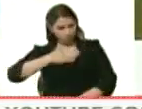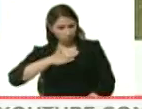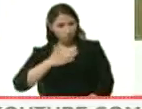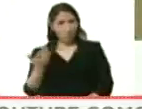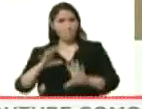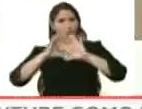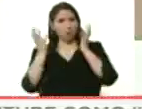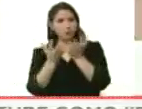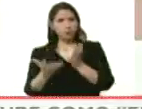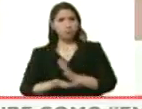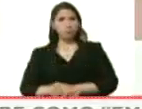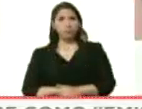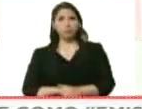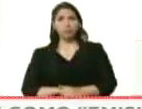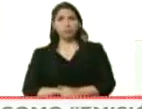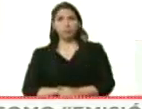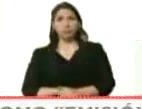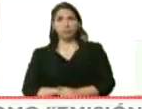mundial,